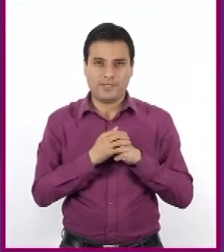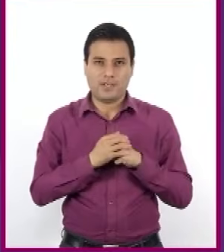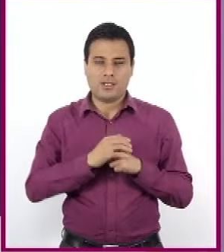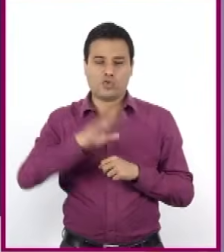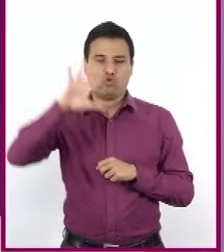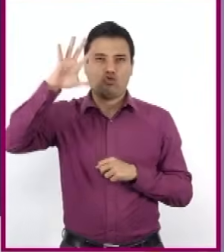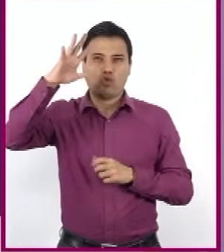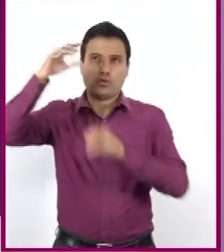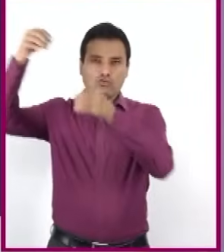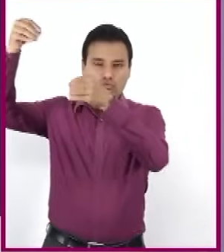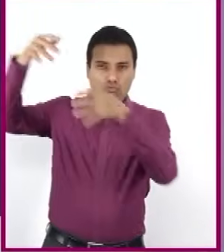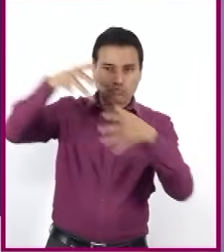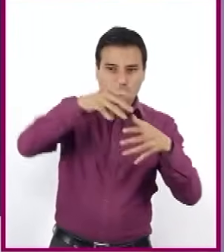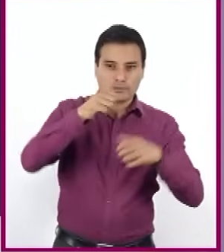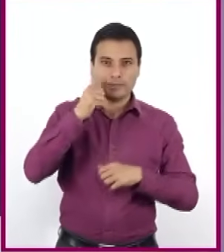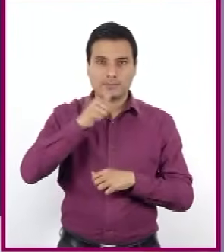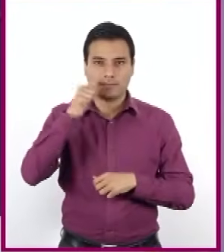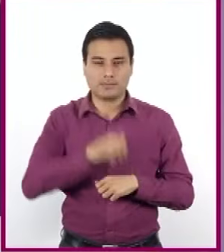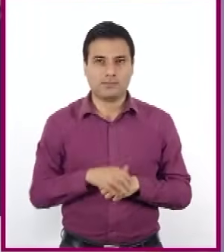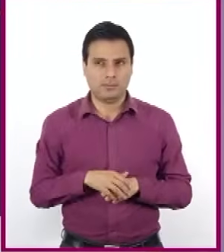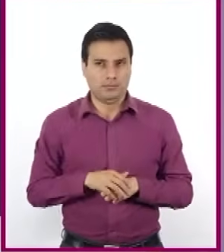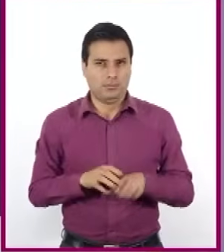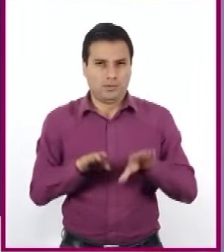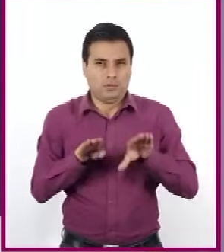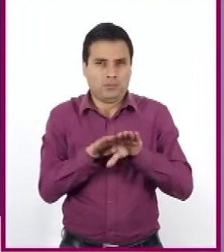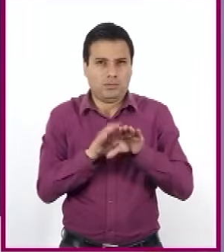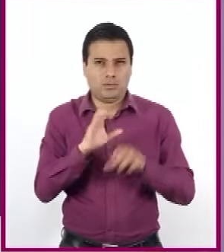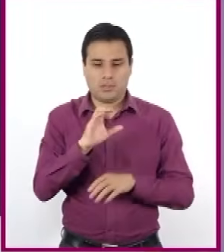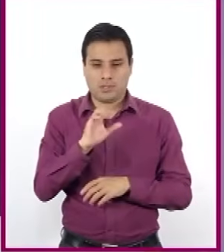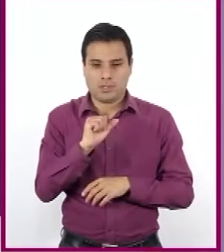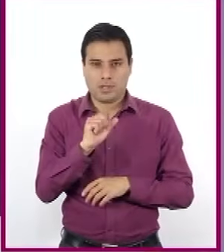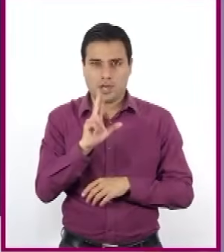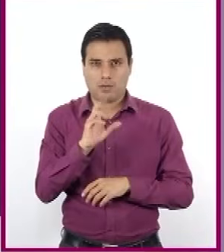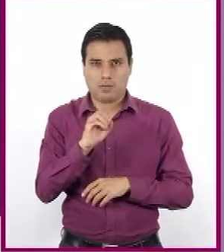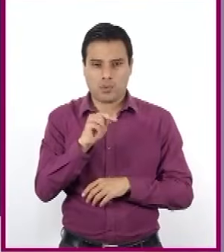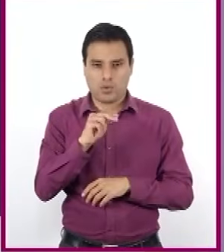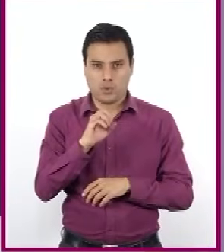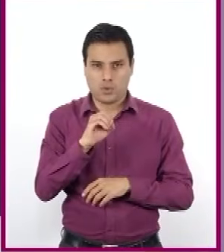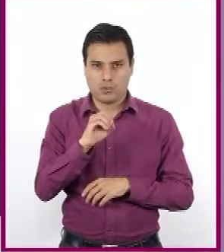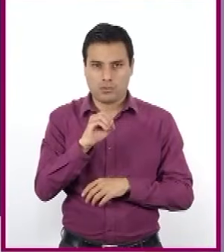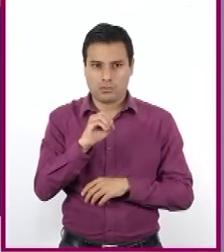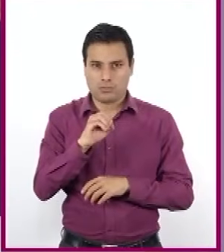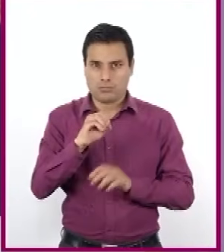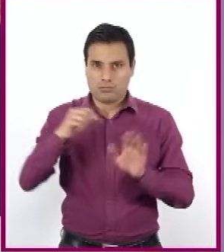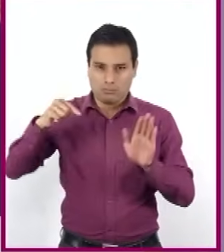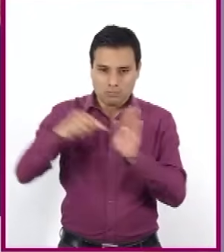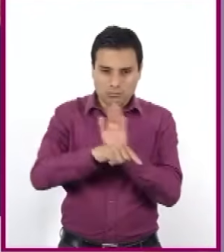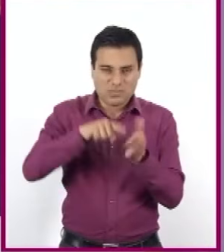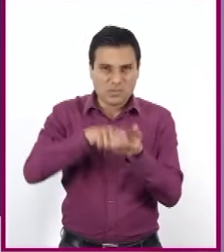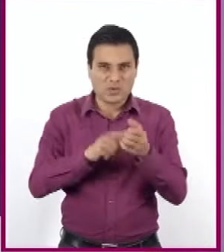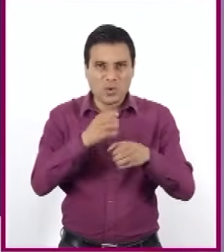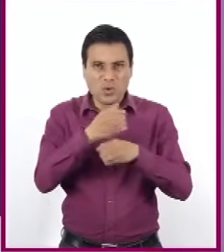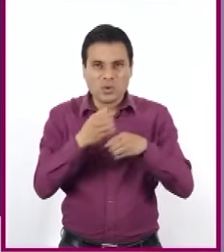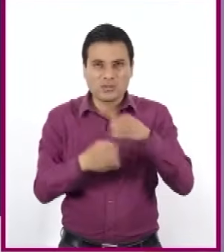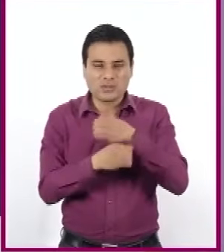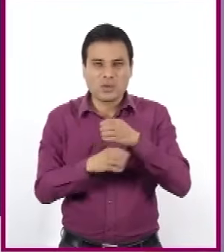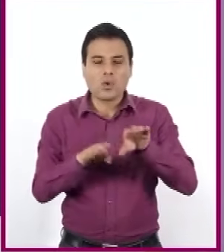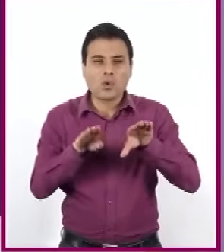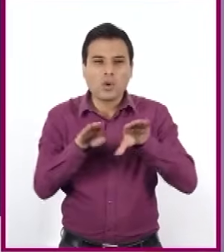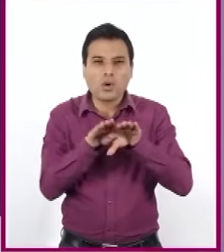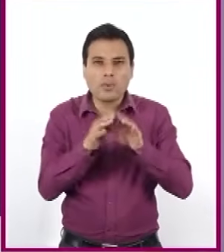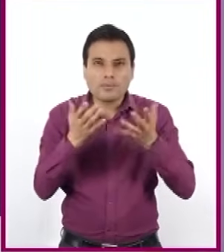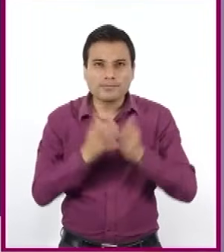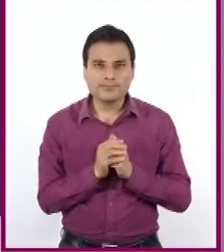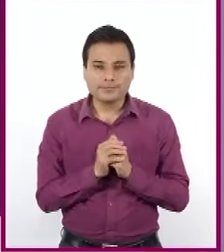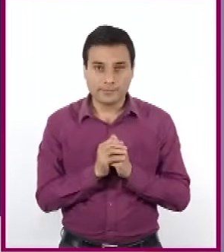cósmicos. ¿Cómo llega el carbono 14 al interior de los organismos? Por la fotosíntesis. A través de